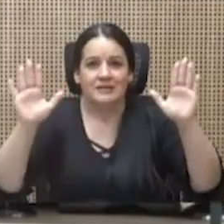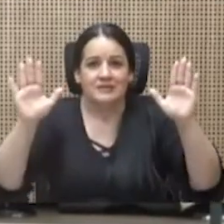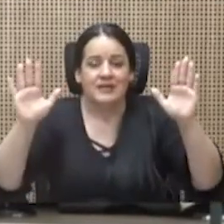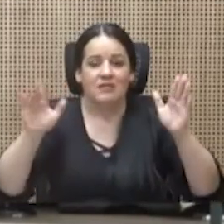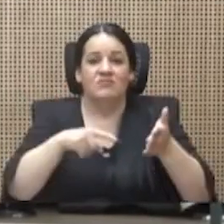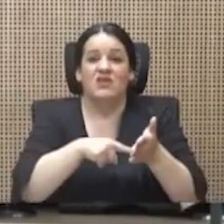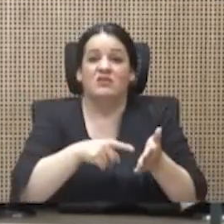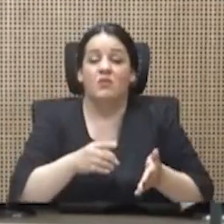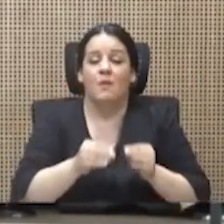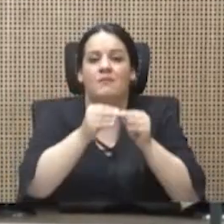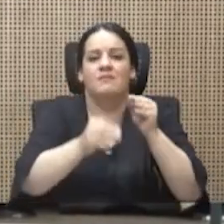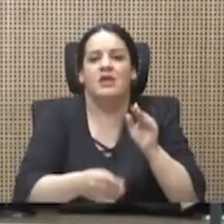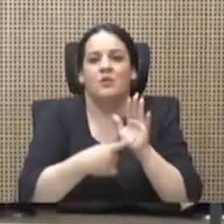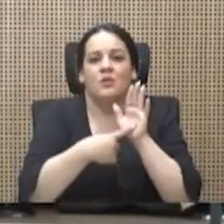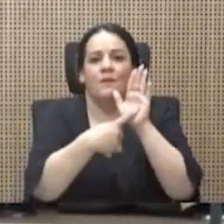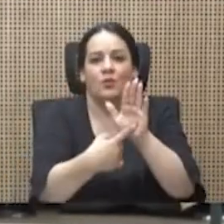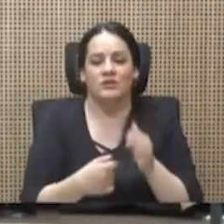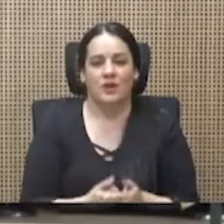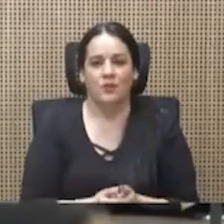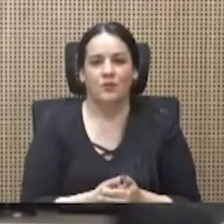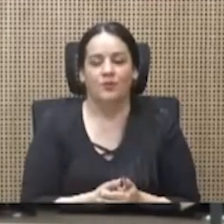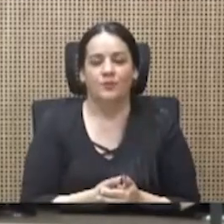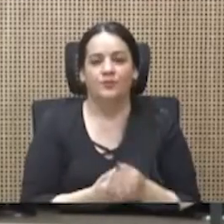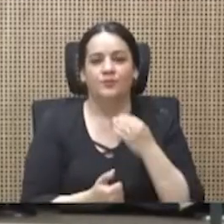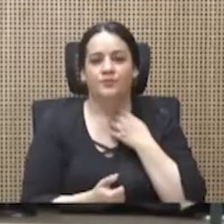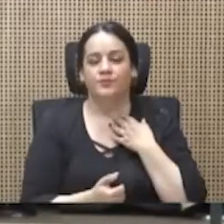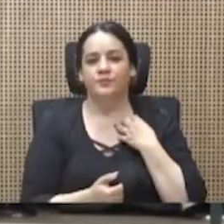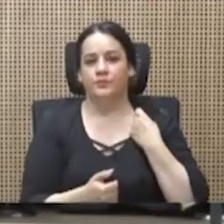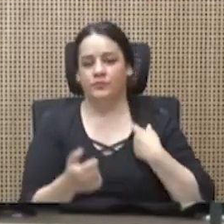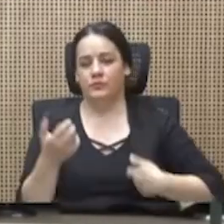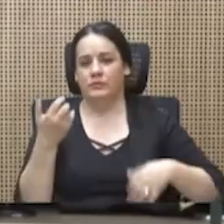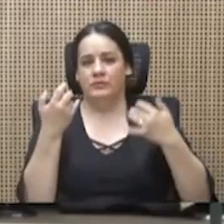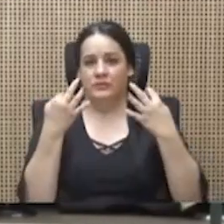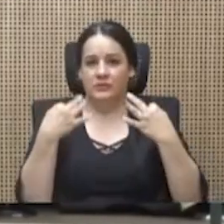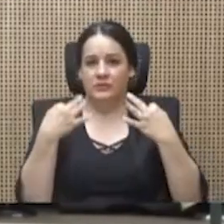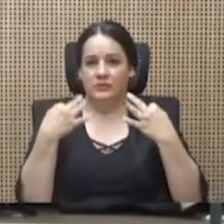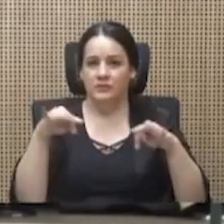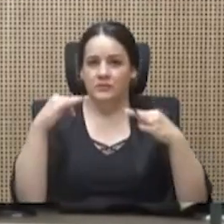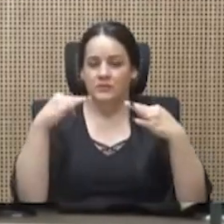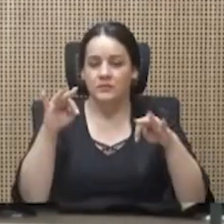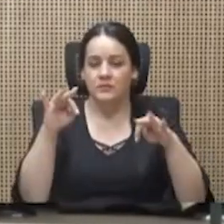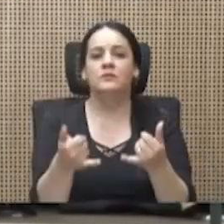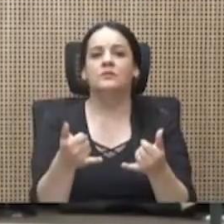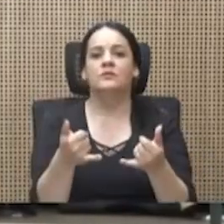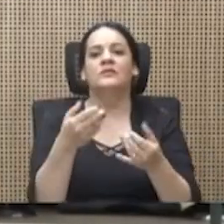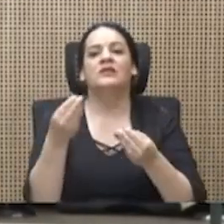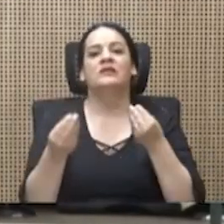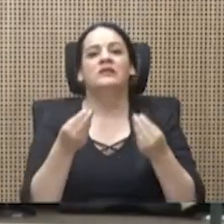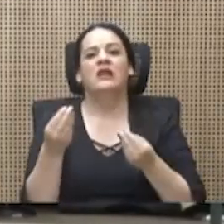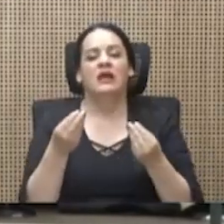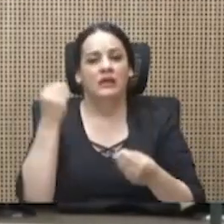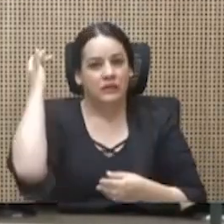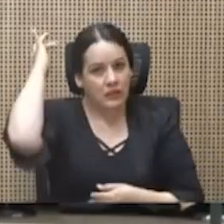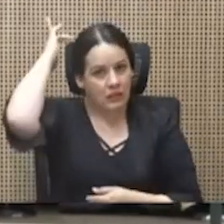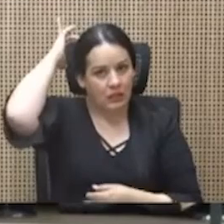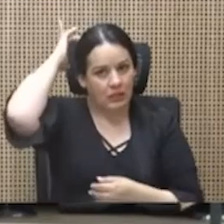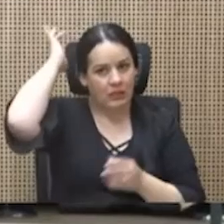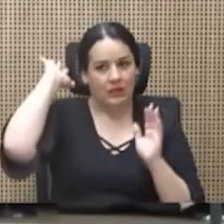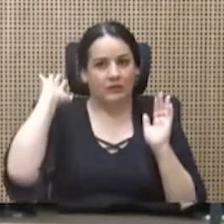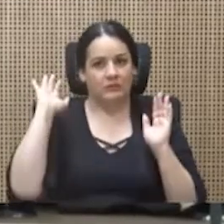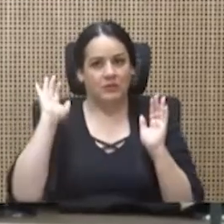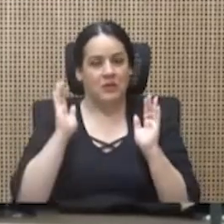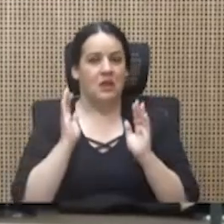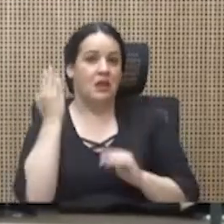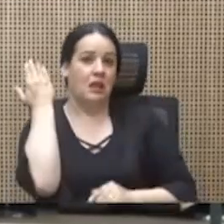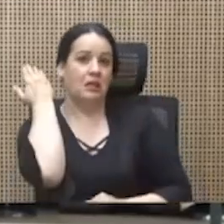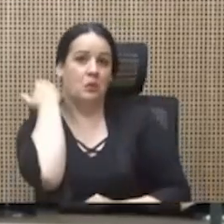han mostrado. Tratan, por supuesto que ahora, tratan de disimular la torta, pero es tan grande